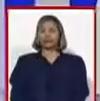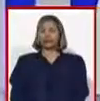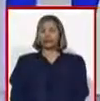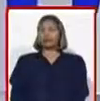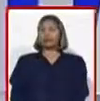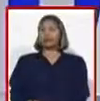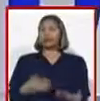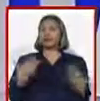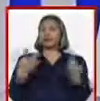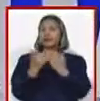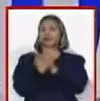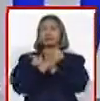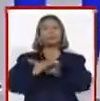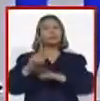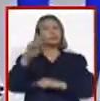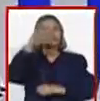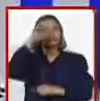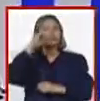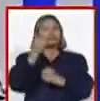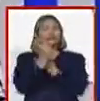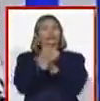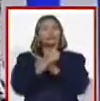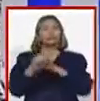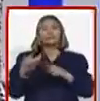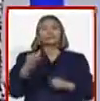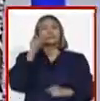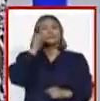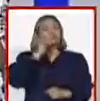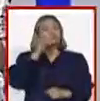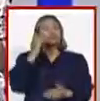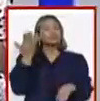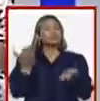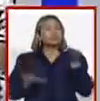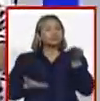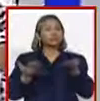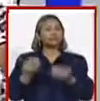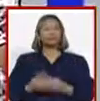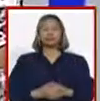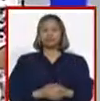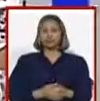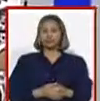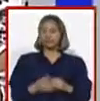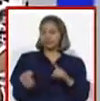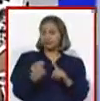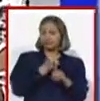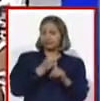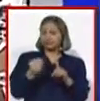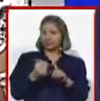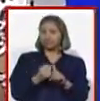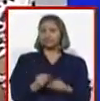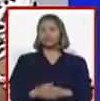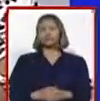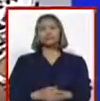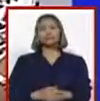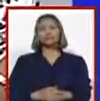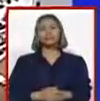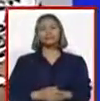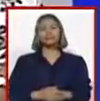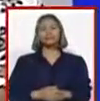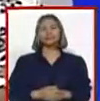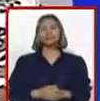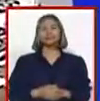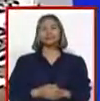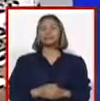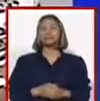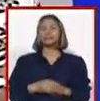Y en las últimas horas ha sido liberado un presunto agresor de una mujer que aparentemente la había agredido en las instalaciones de la